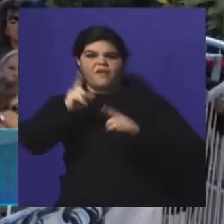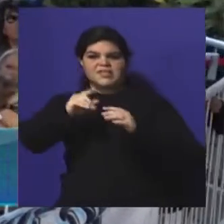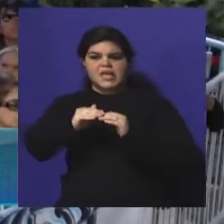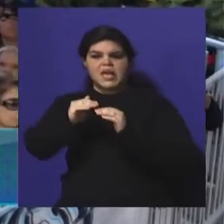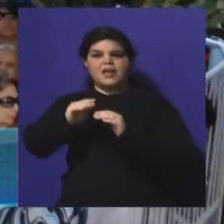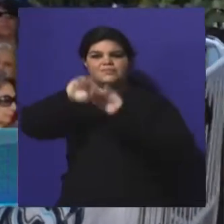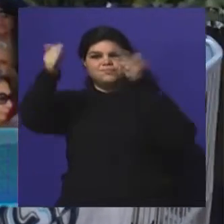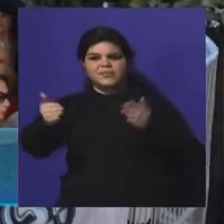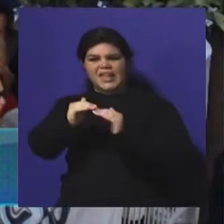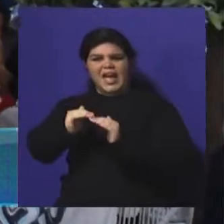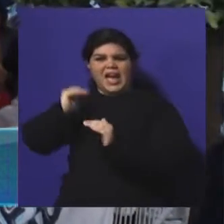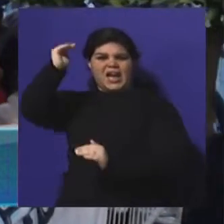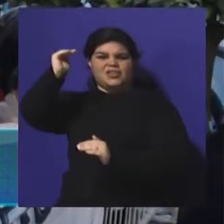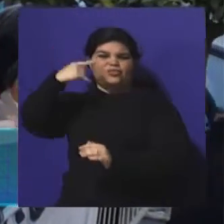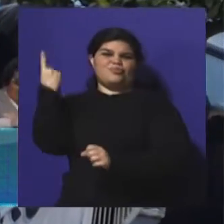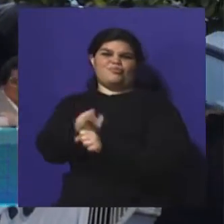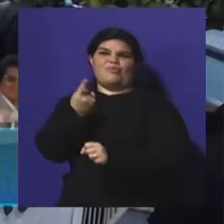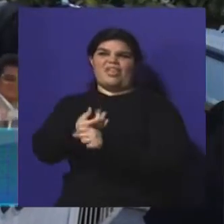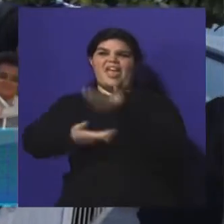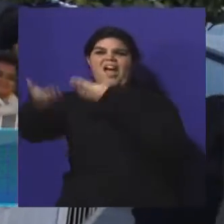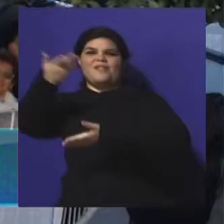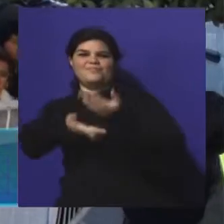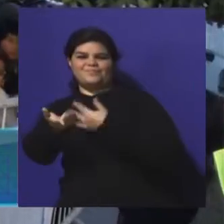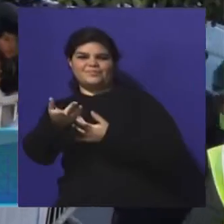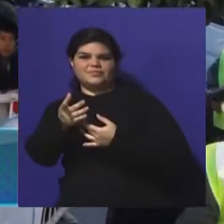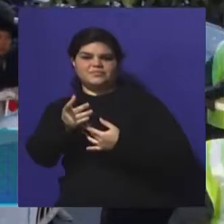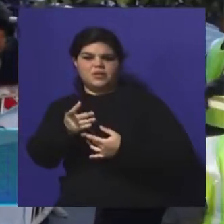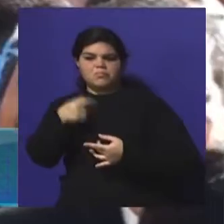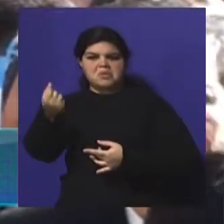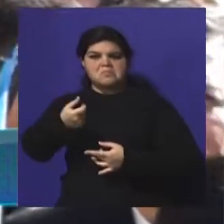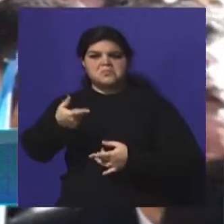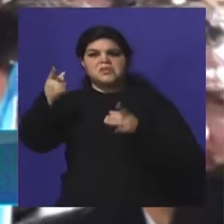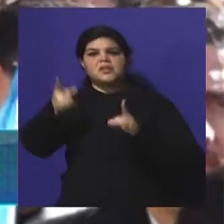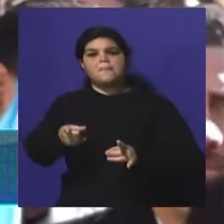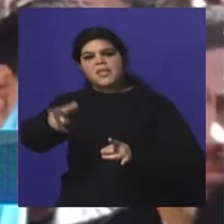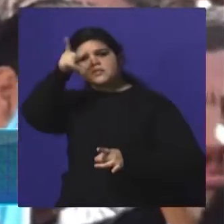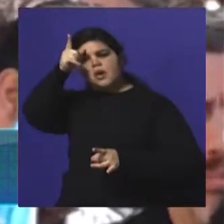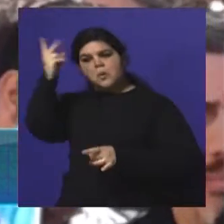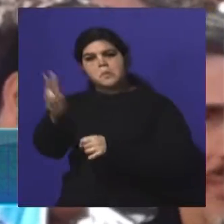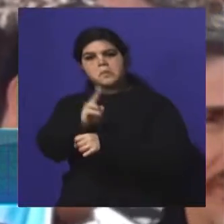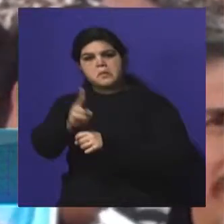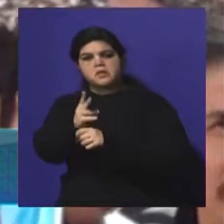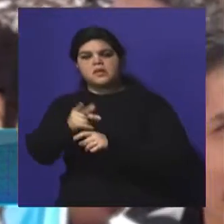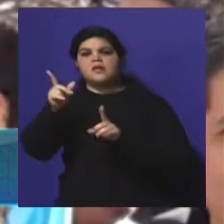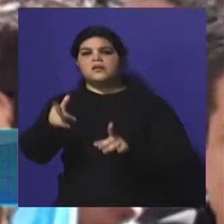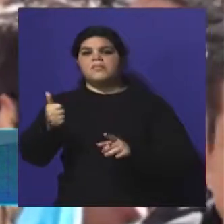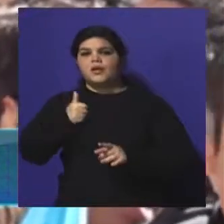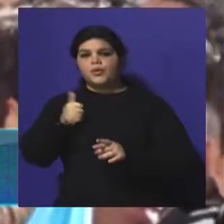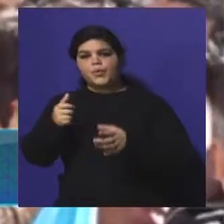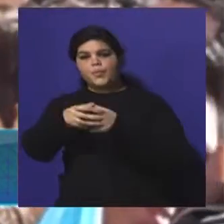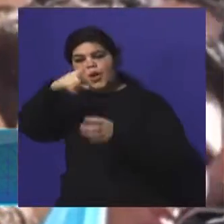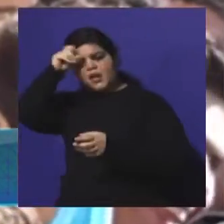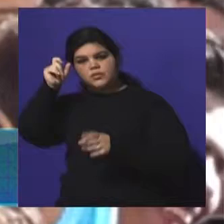posibilidad de participar no era la misma. Me encontré con mucha seguridad, una seguridad de, tanto de parte del Ejército Nacional,